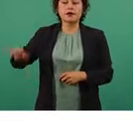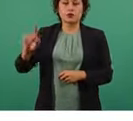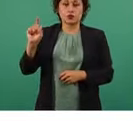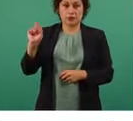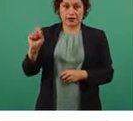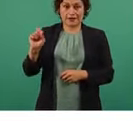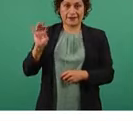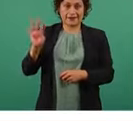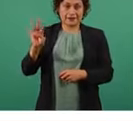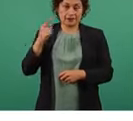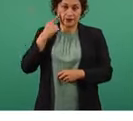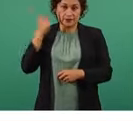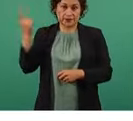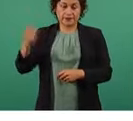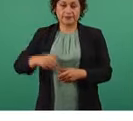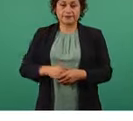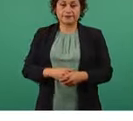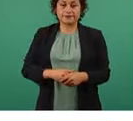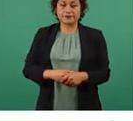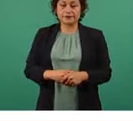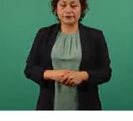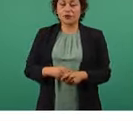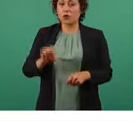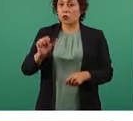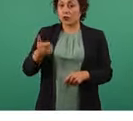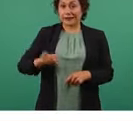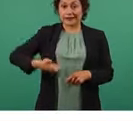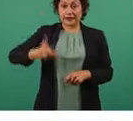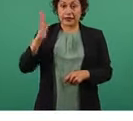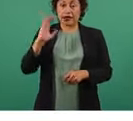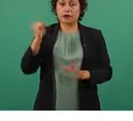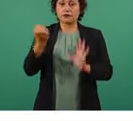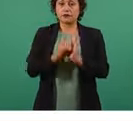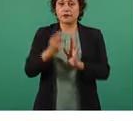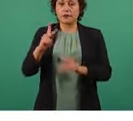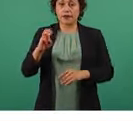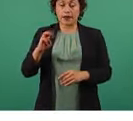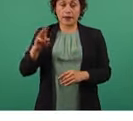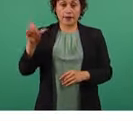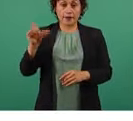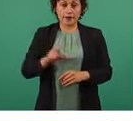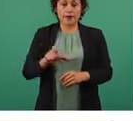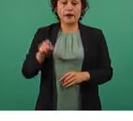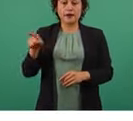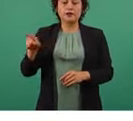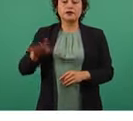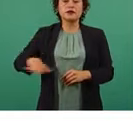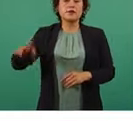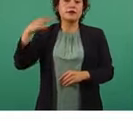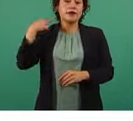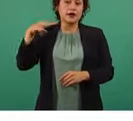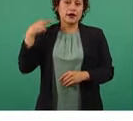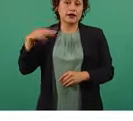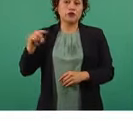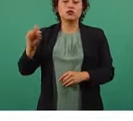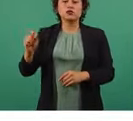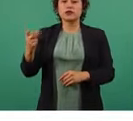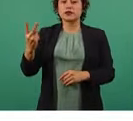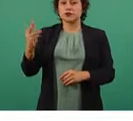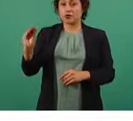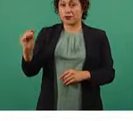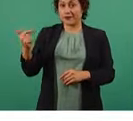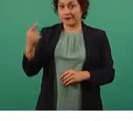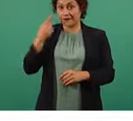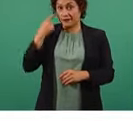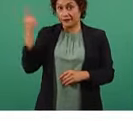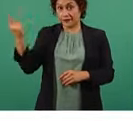con 19 centavos. Las más caras se ubicaron con la franquicia Pemex en Cosoleacaque, Veracruz, en 22 pesos con